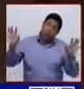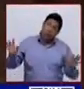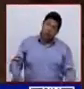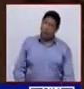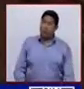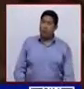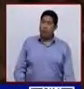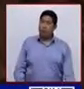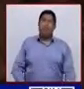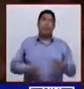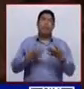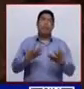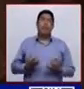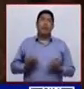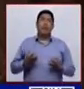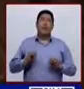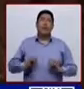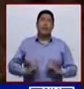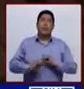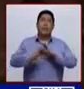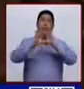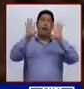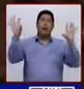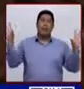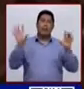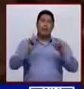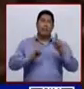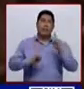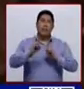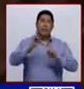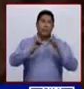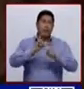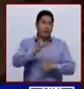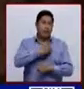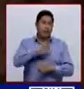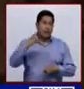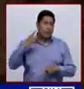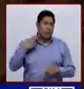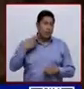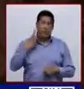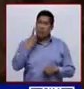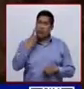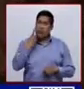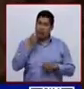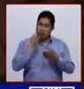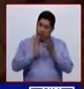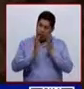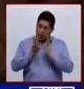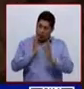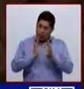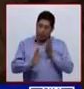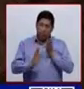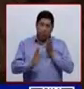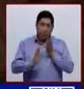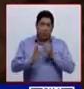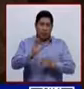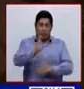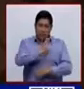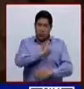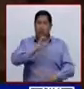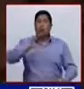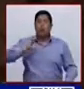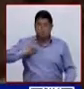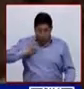aclarar, y esto va para diferentes diputados y algunos que han intervenido antes, la